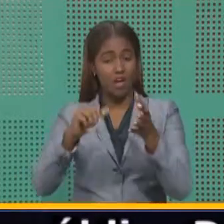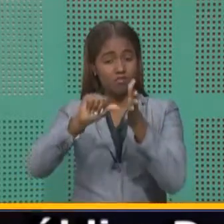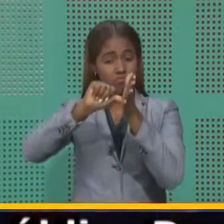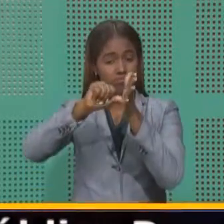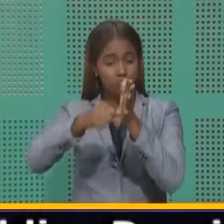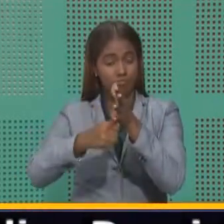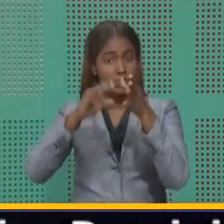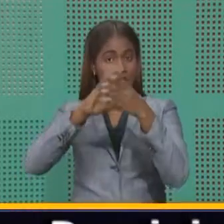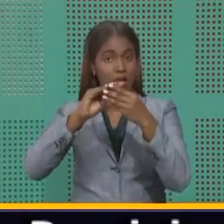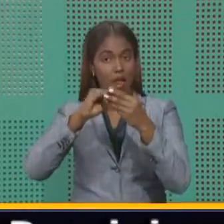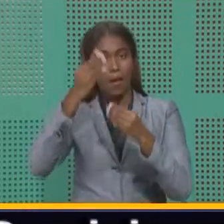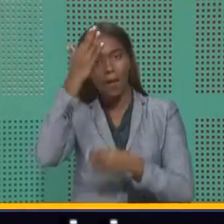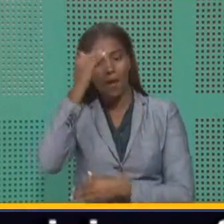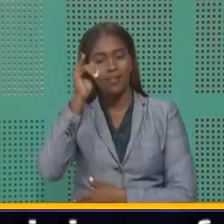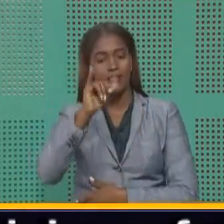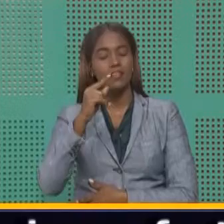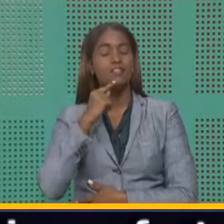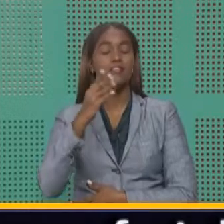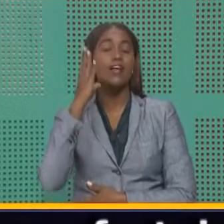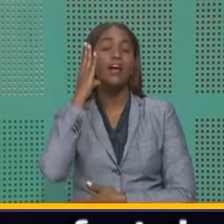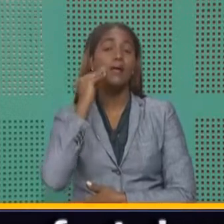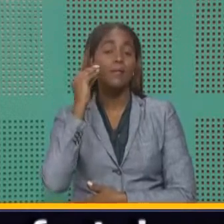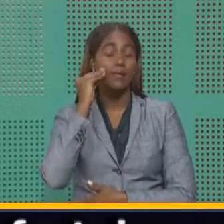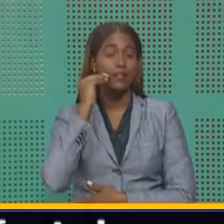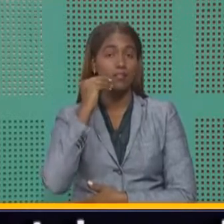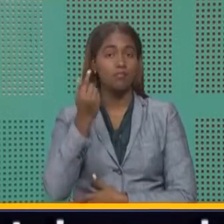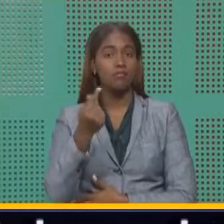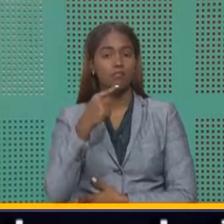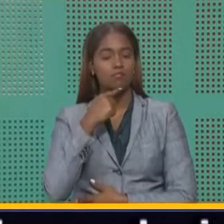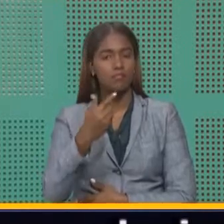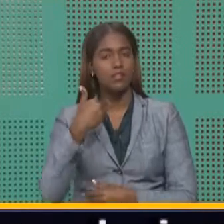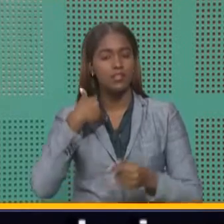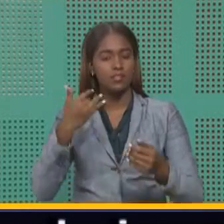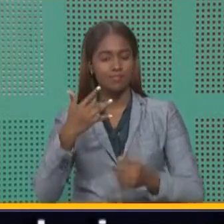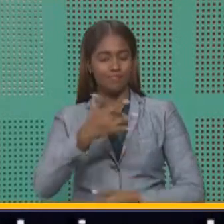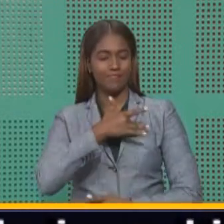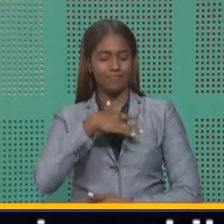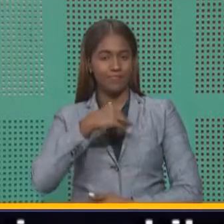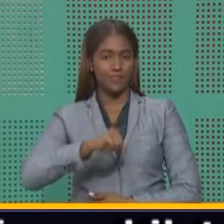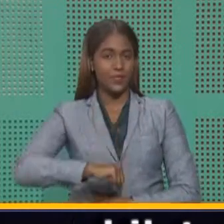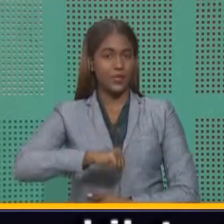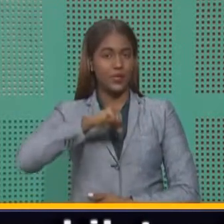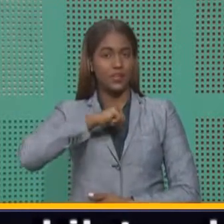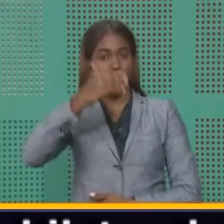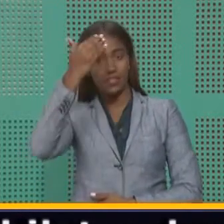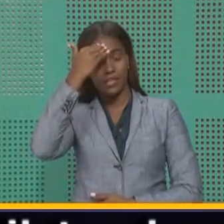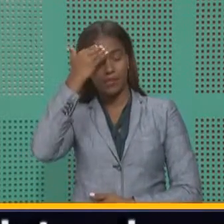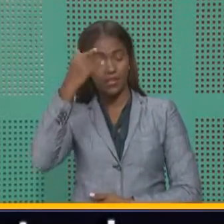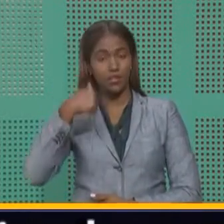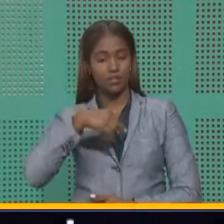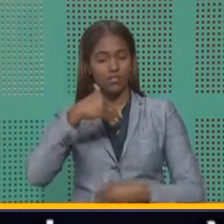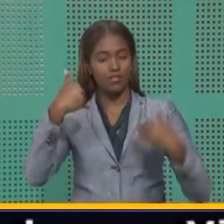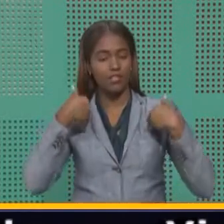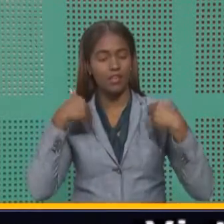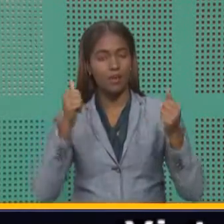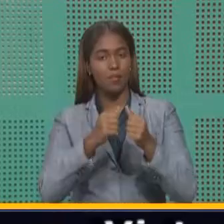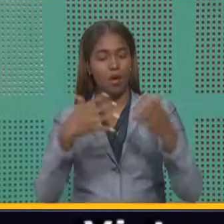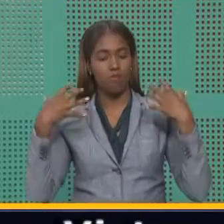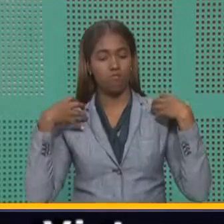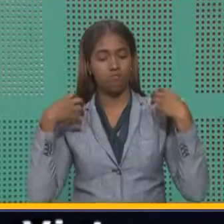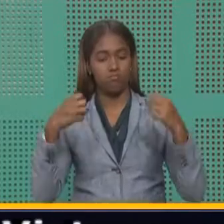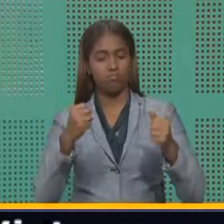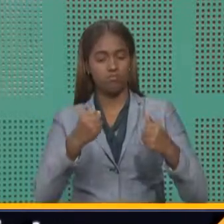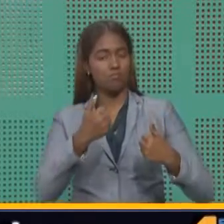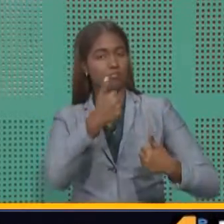porque la experiencia es motivo de orgullo saber que contamos con unas fuerzas armadas